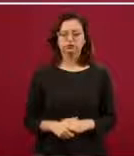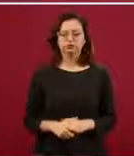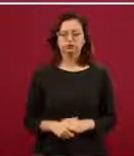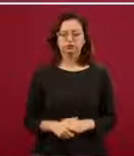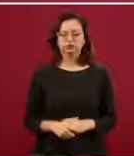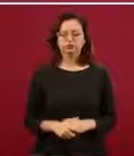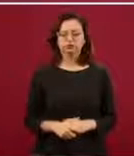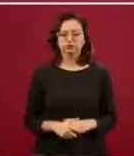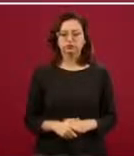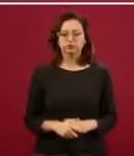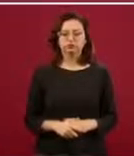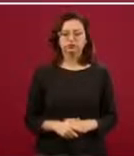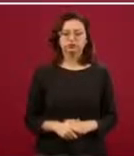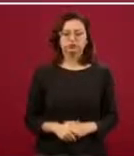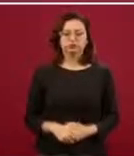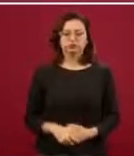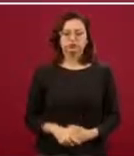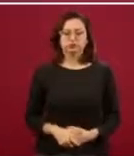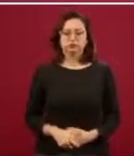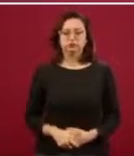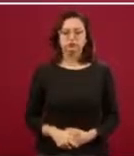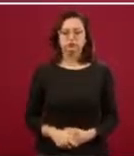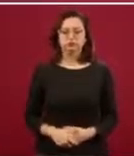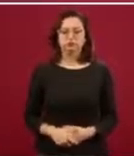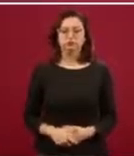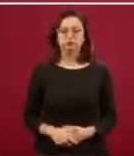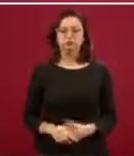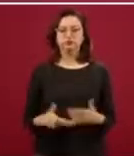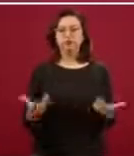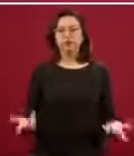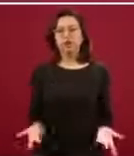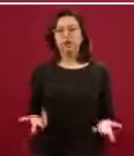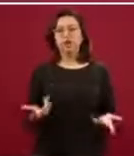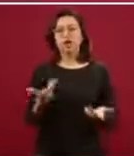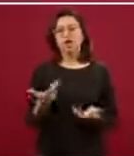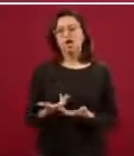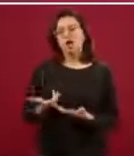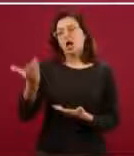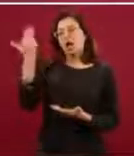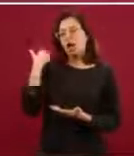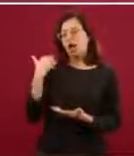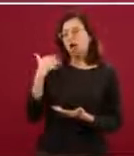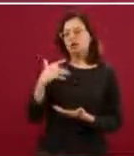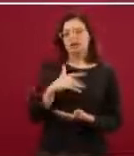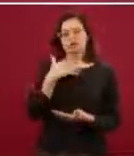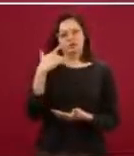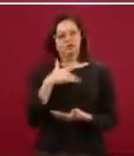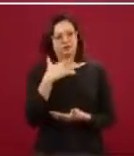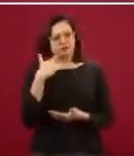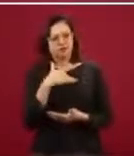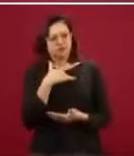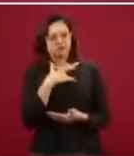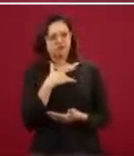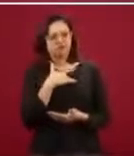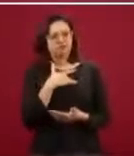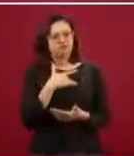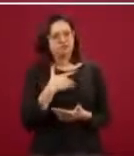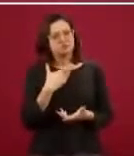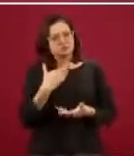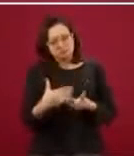en situaciones, vamos a decir, normales, iba a llevar más tiempo. Ahora ya se está